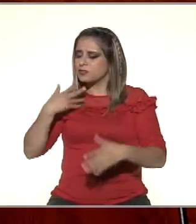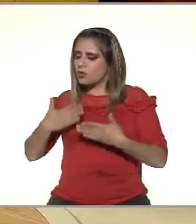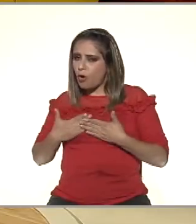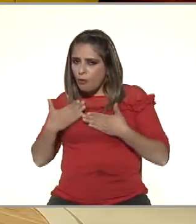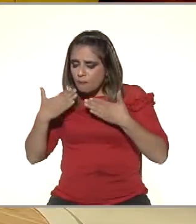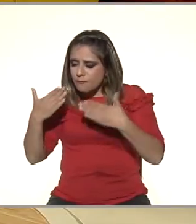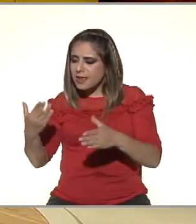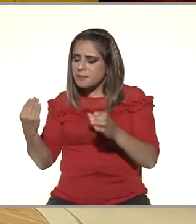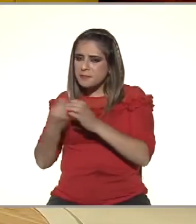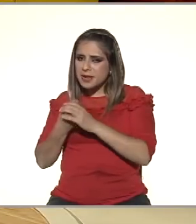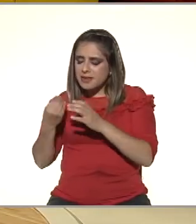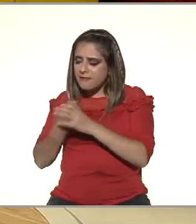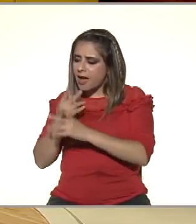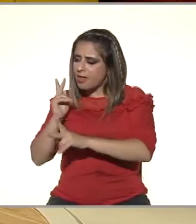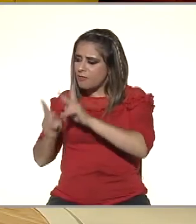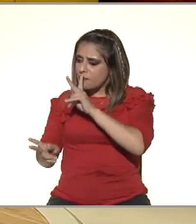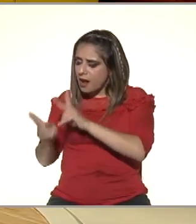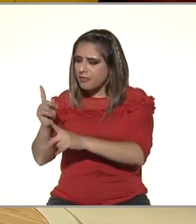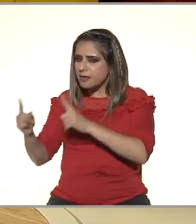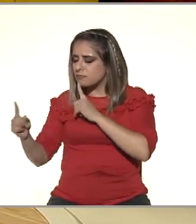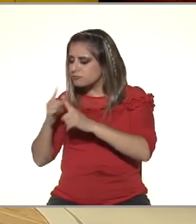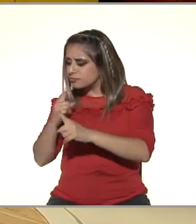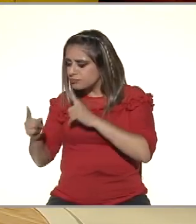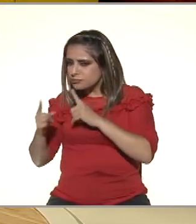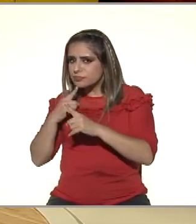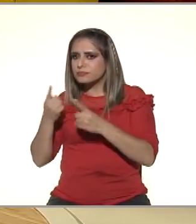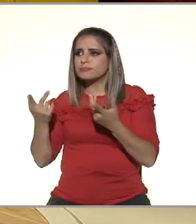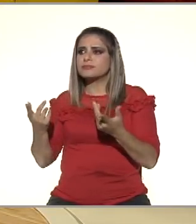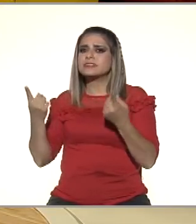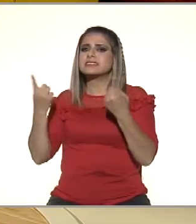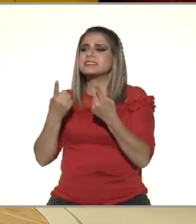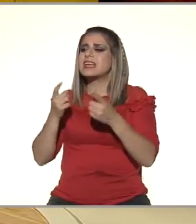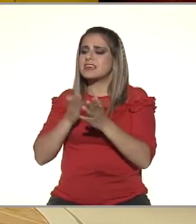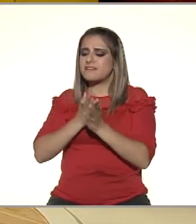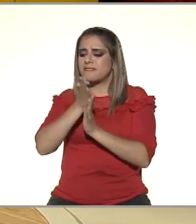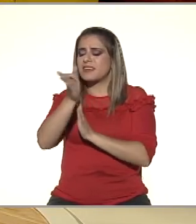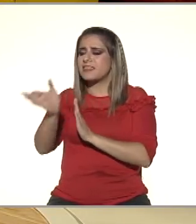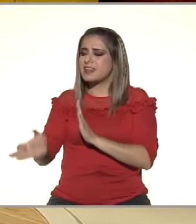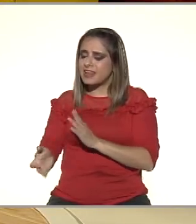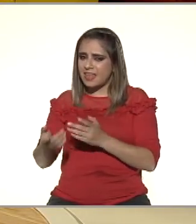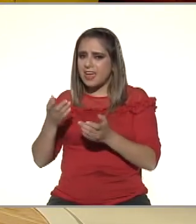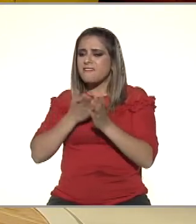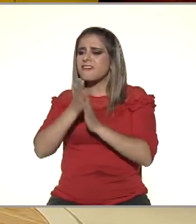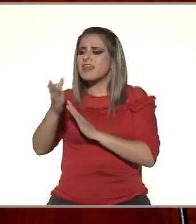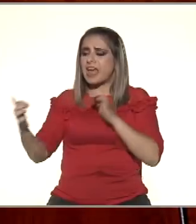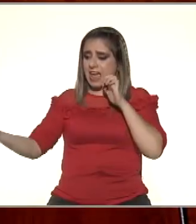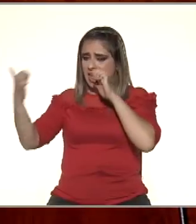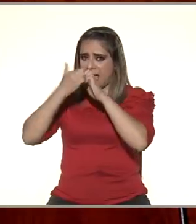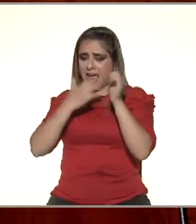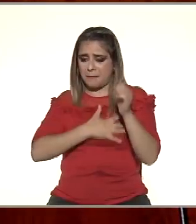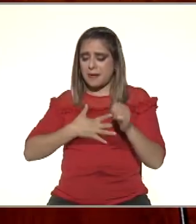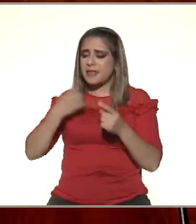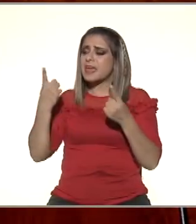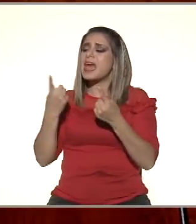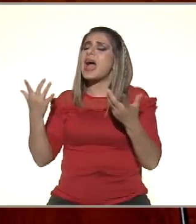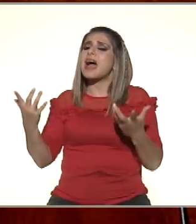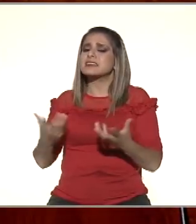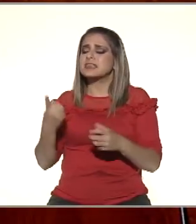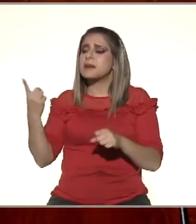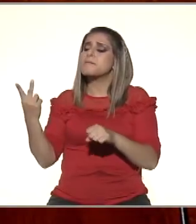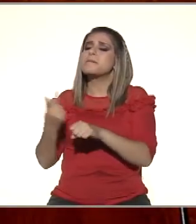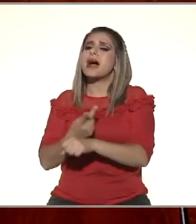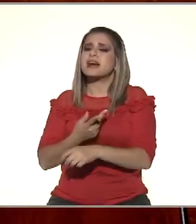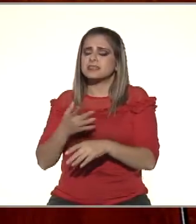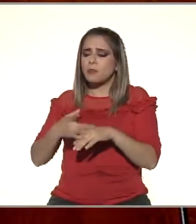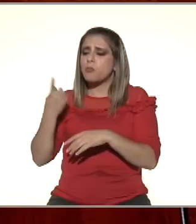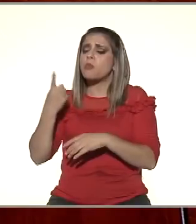intimidad, ¿sí?, hablando sobre esto. ¿Qué es la infidelidad? ¿Qué me significa? ¿Qué me empujaría a mí a